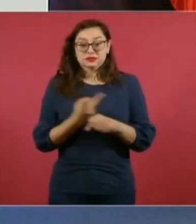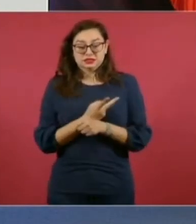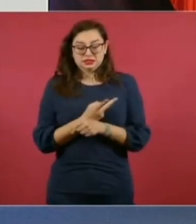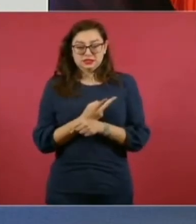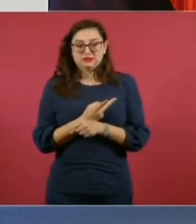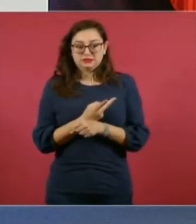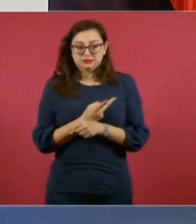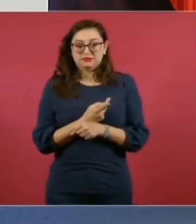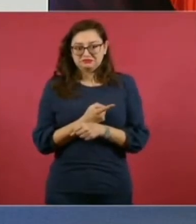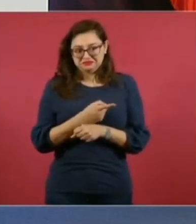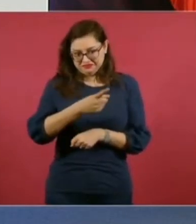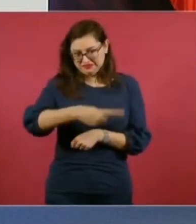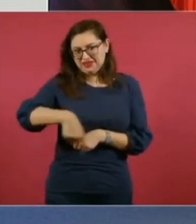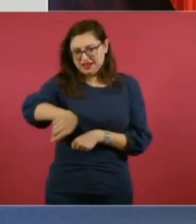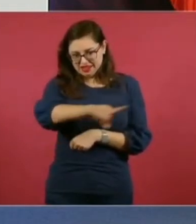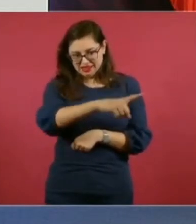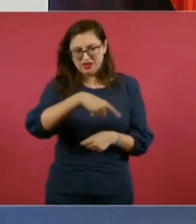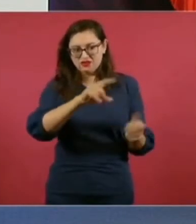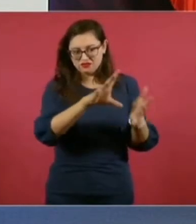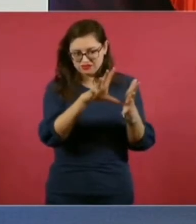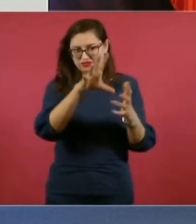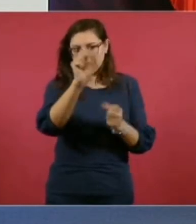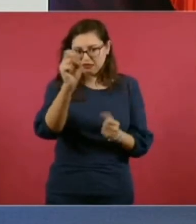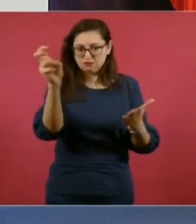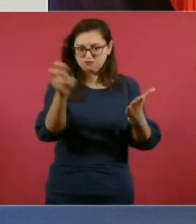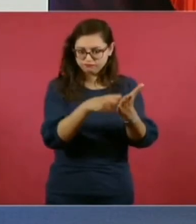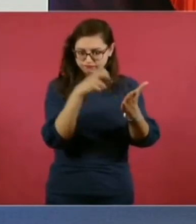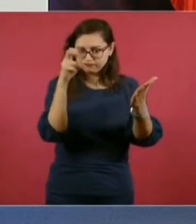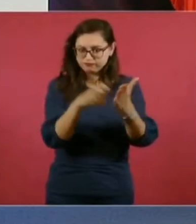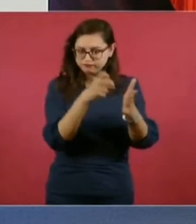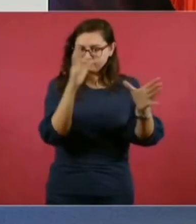significó reformar la Constitución.